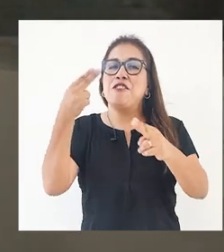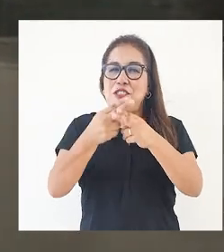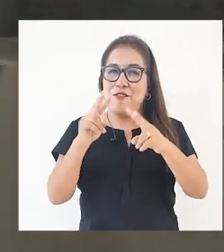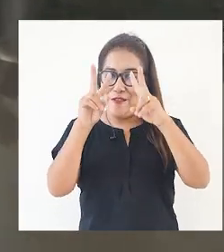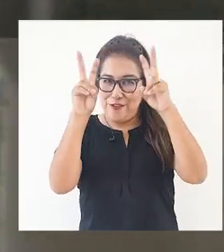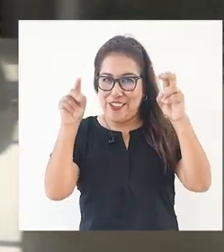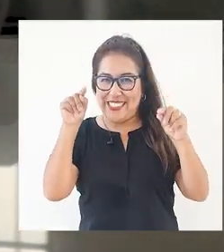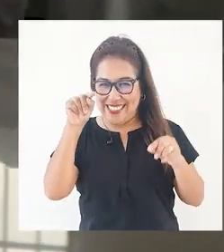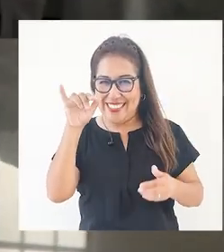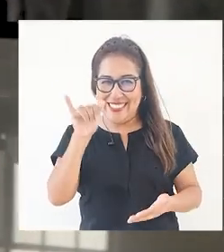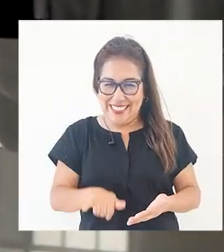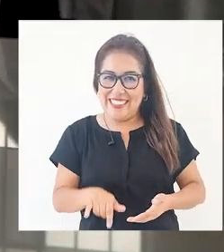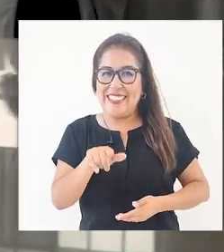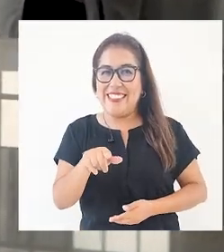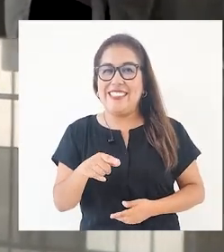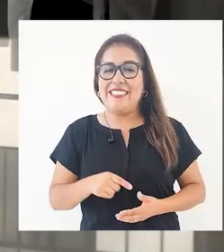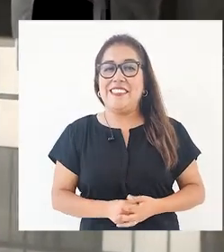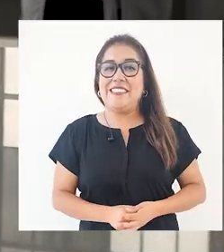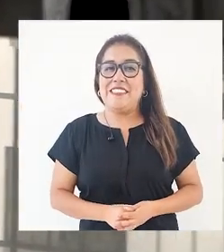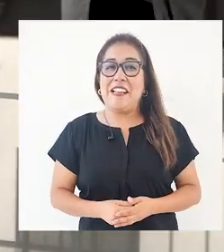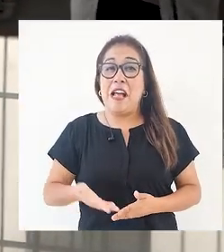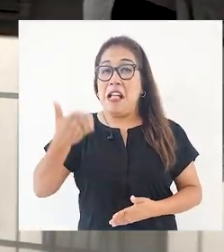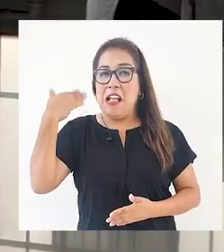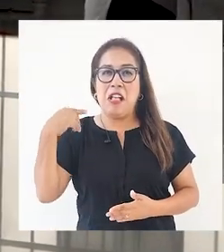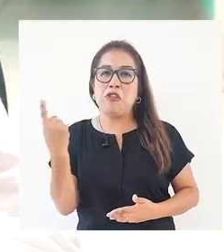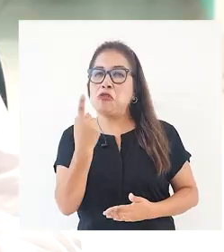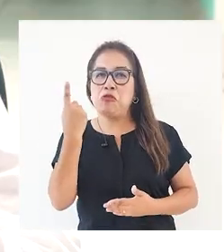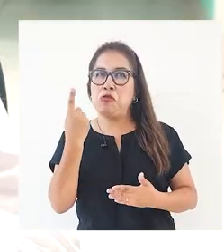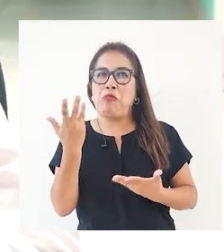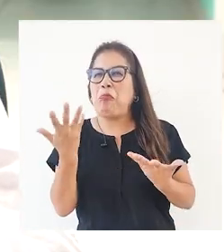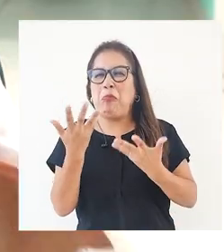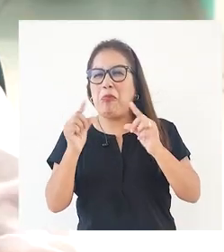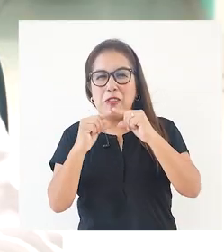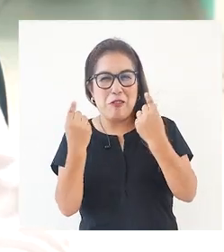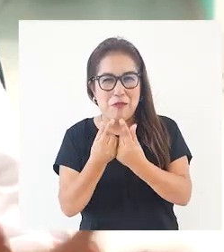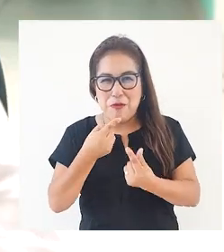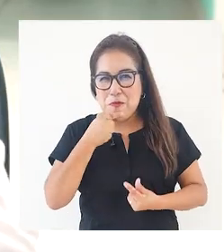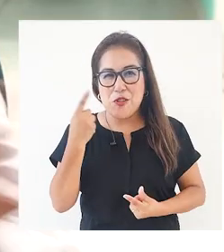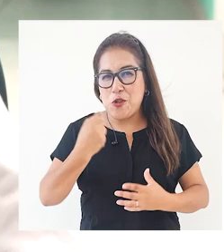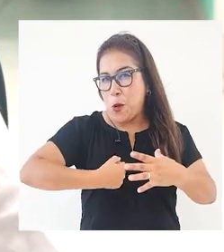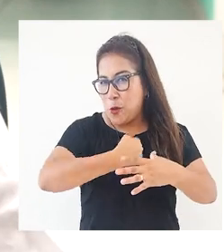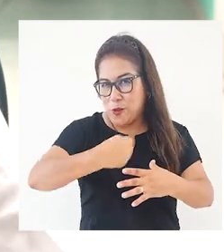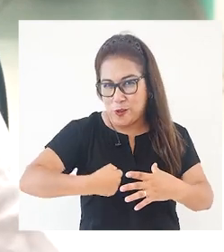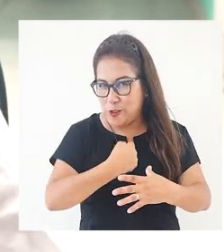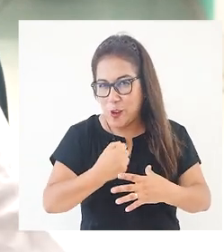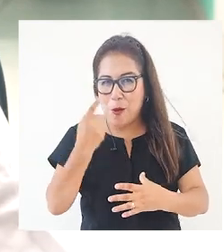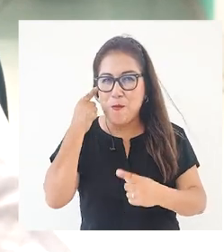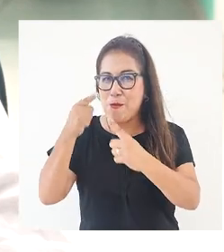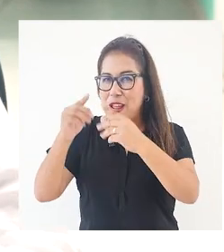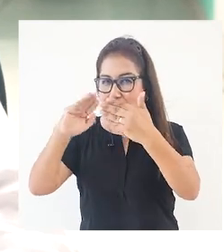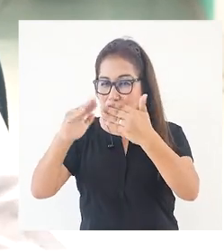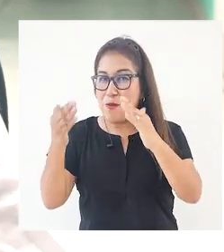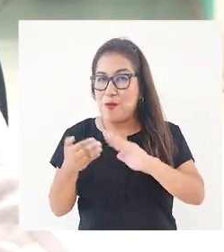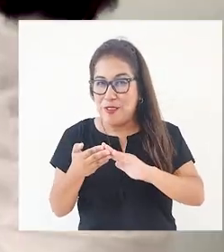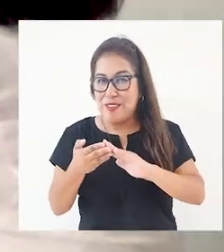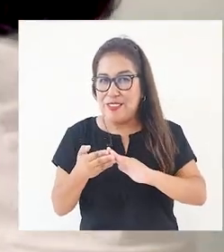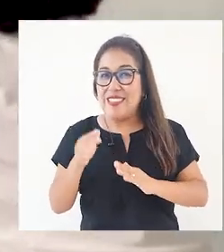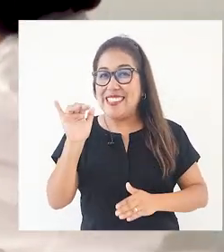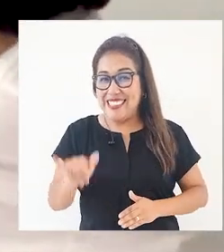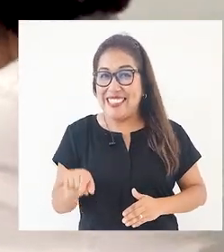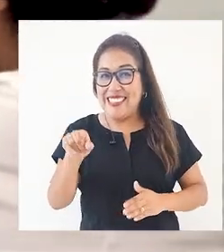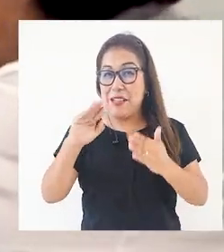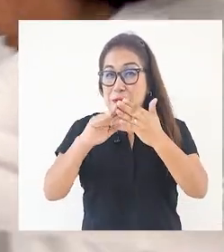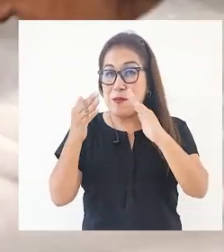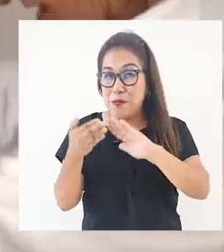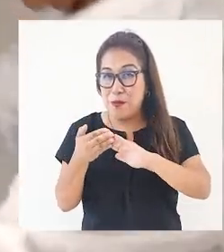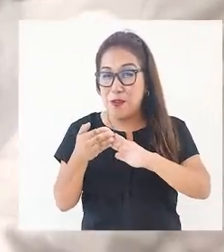le dimos el nombre. En ese tiempo era solamente un grupo de mujeres que cocinaban para la población.